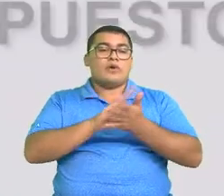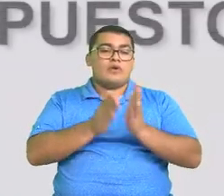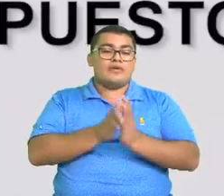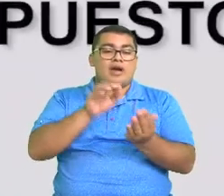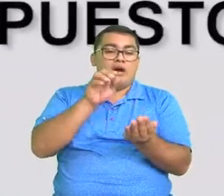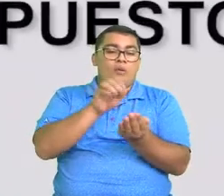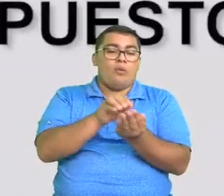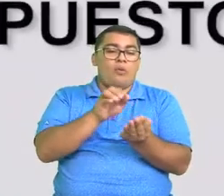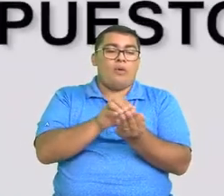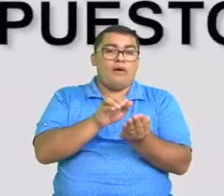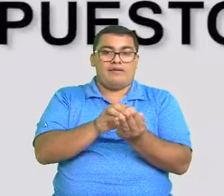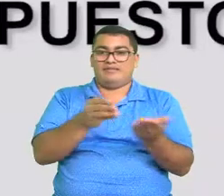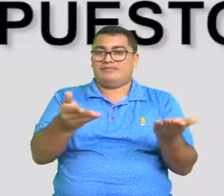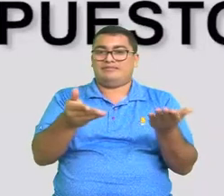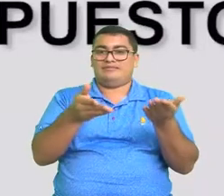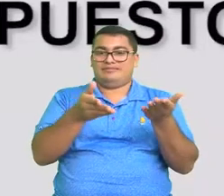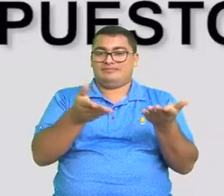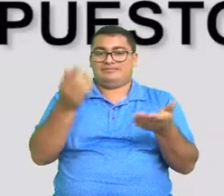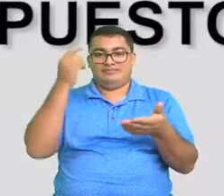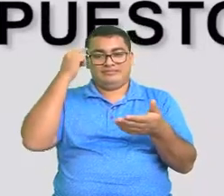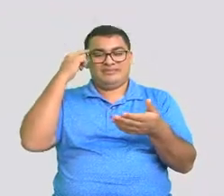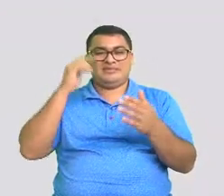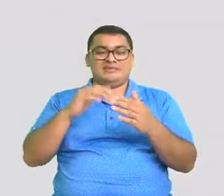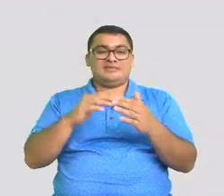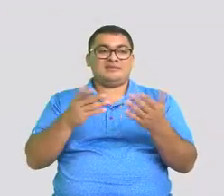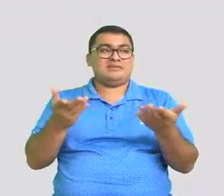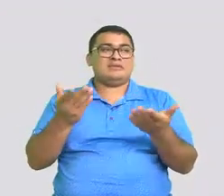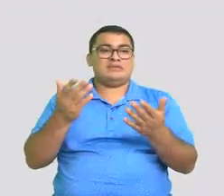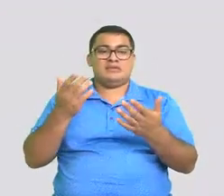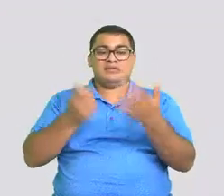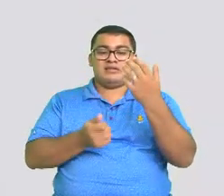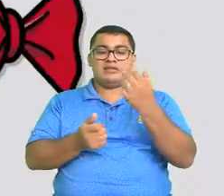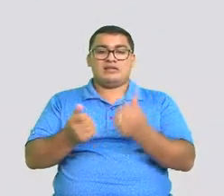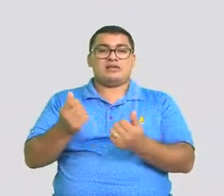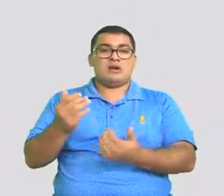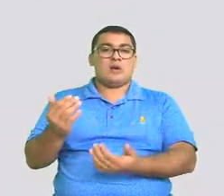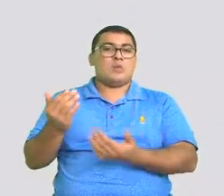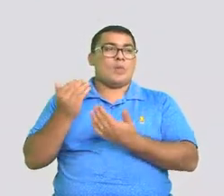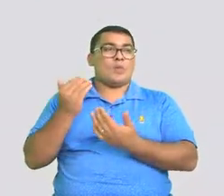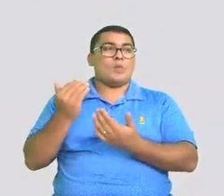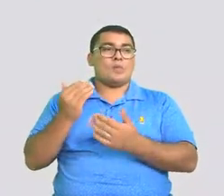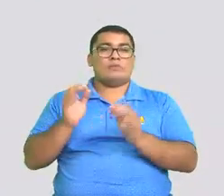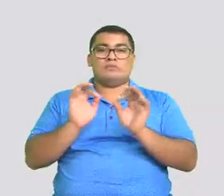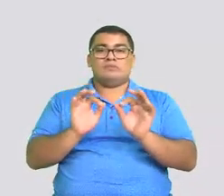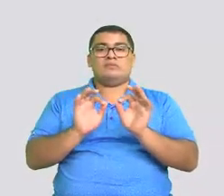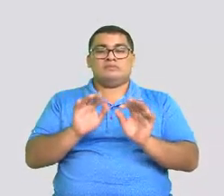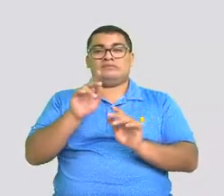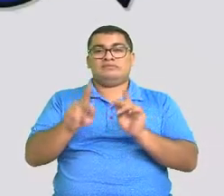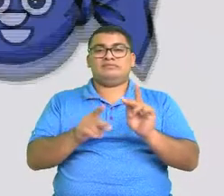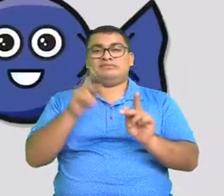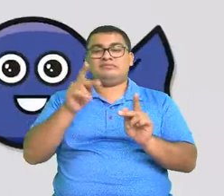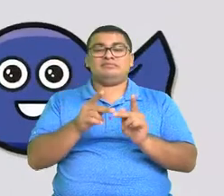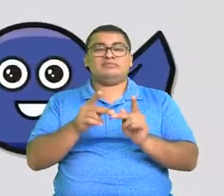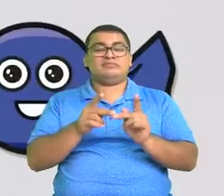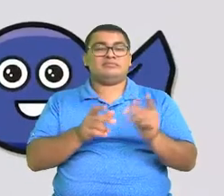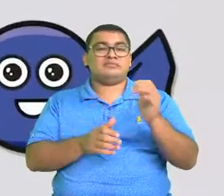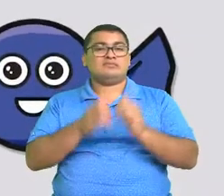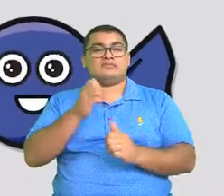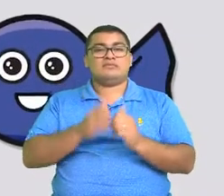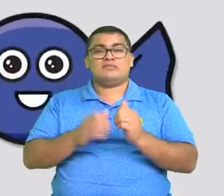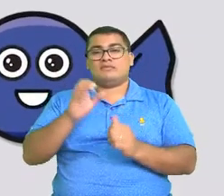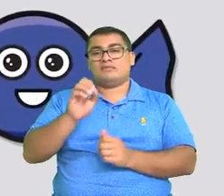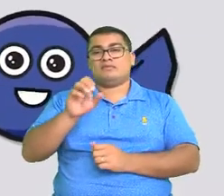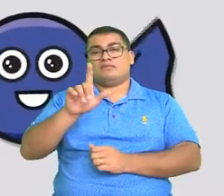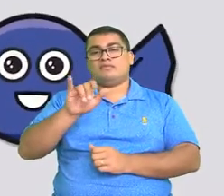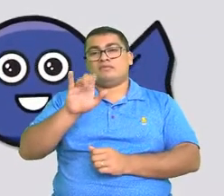la madre ya tuvo al niño, ¿eh? Y para que la leche sea, no le dé cólico, precisamente,